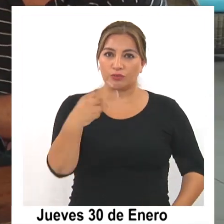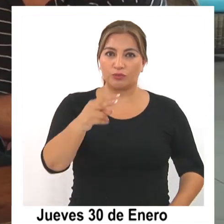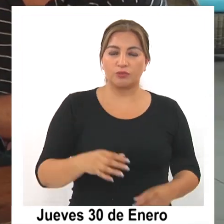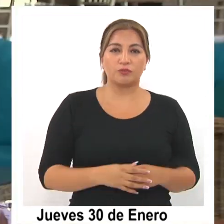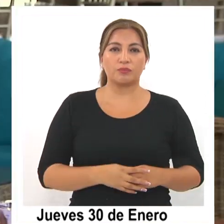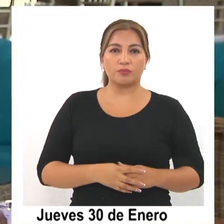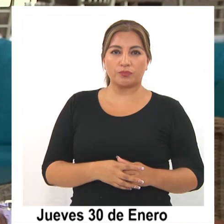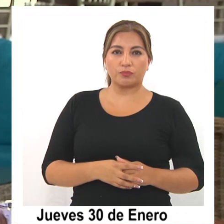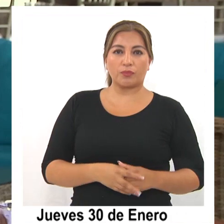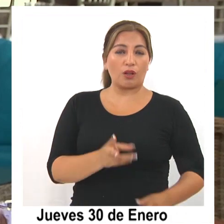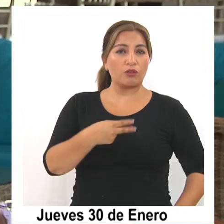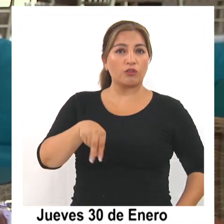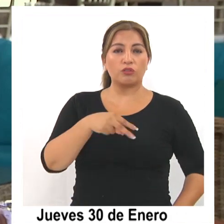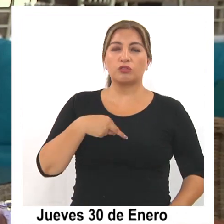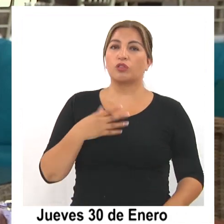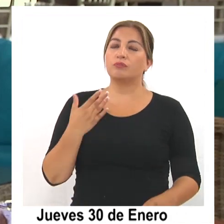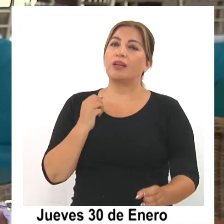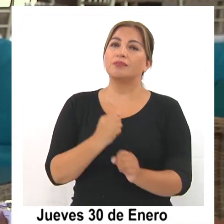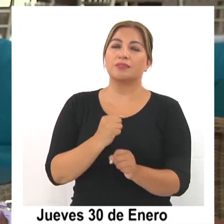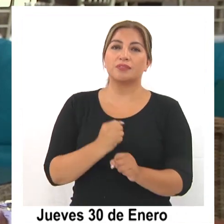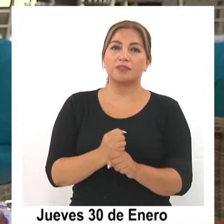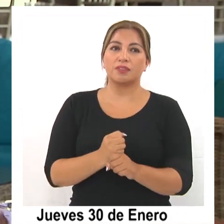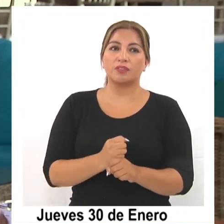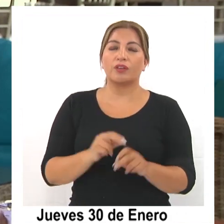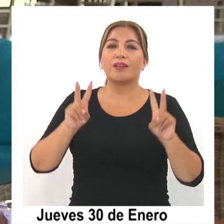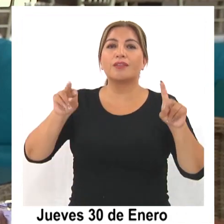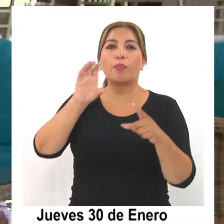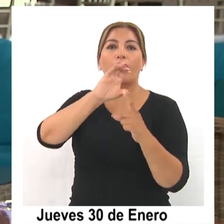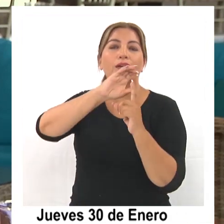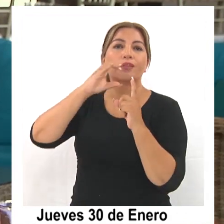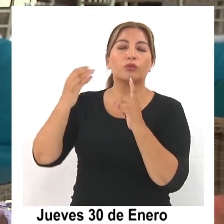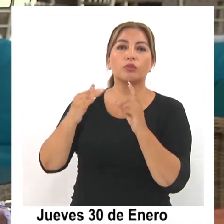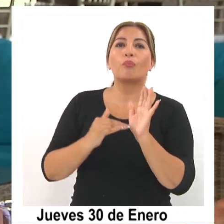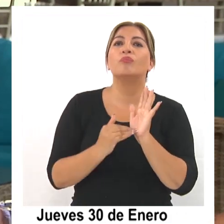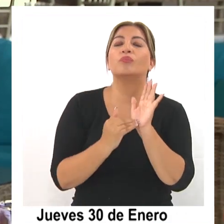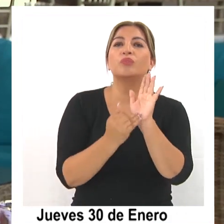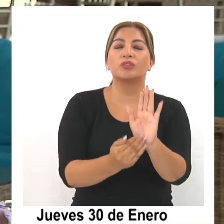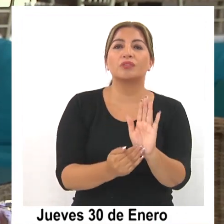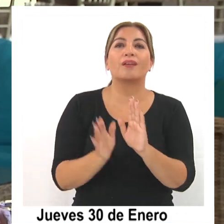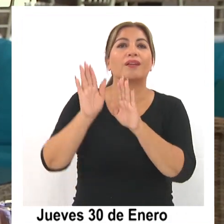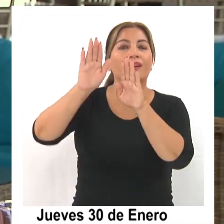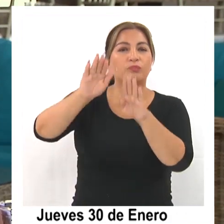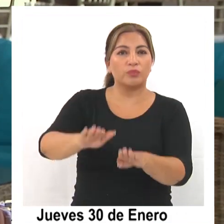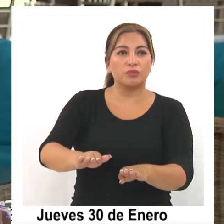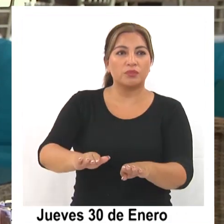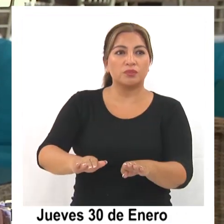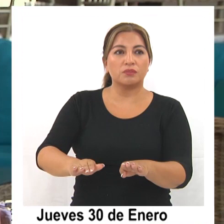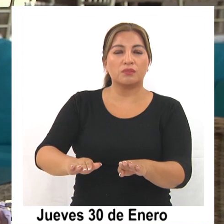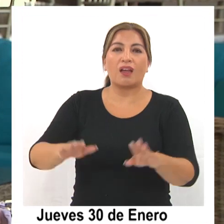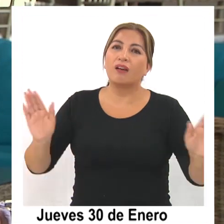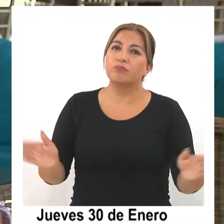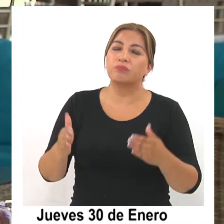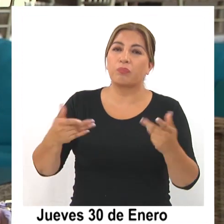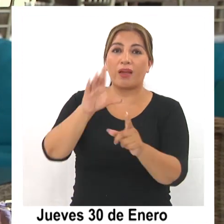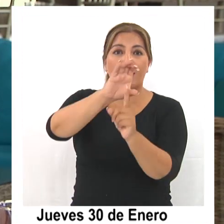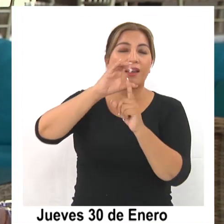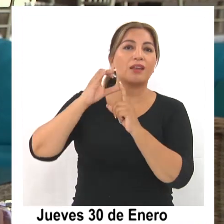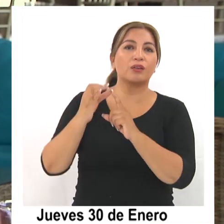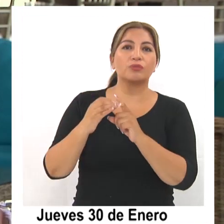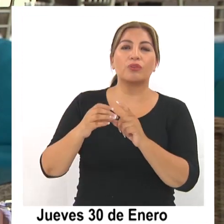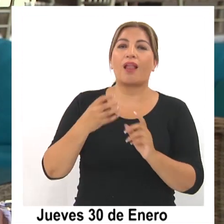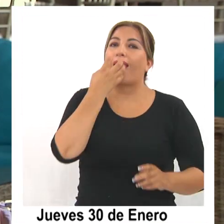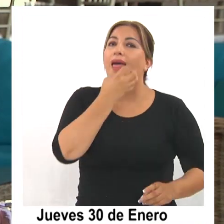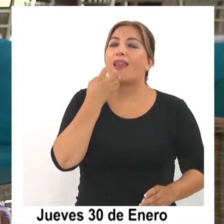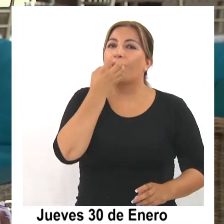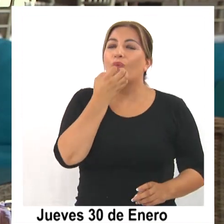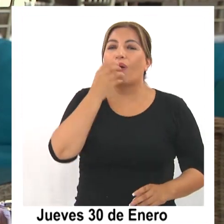Nosotros tenemos primero un trabajo en la línea de la cultura visibilizar apoyar revitalizar la cultura y las